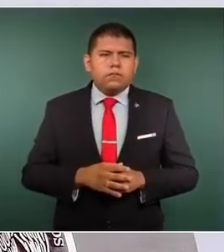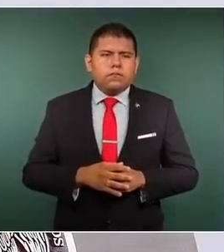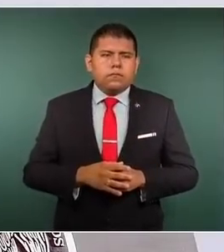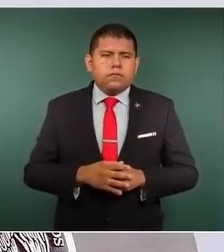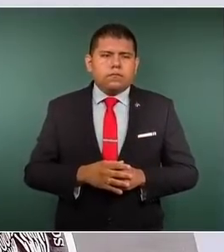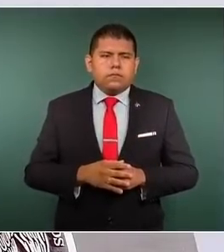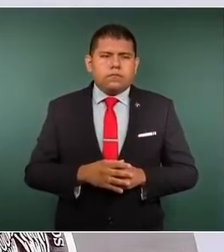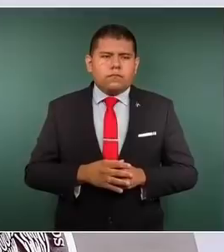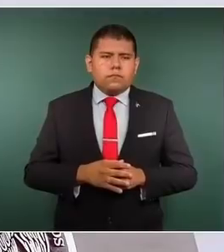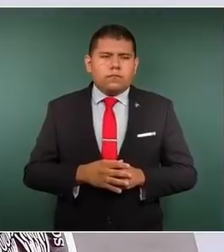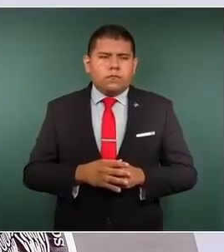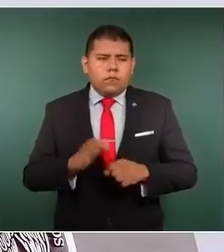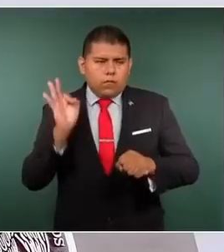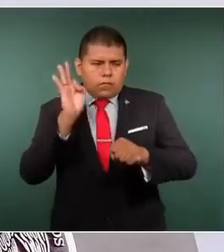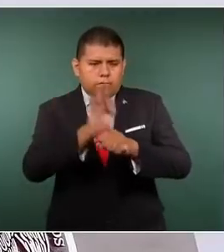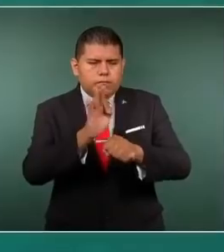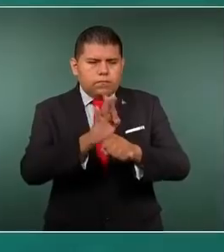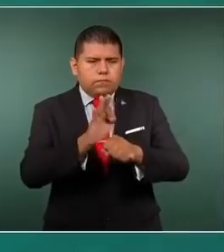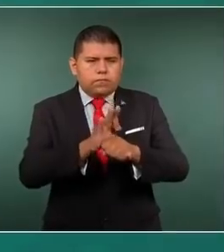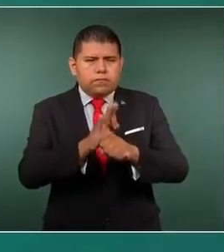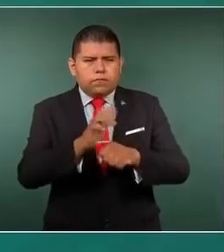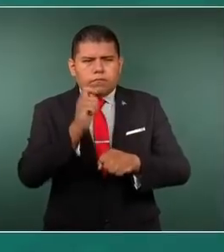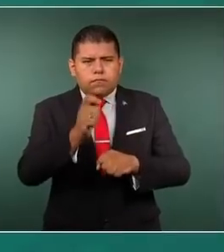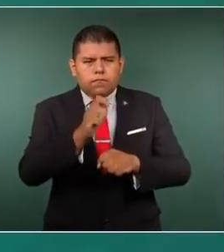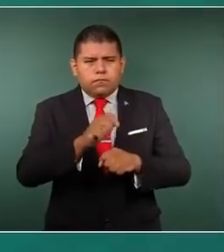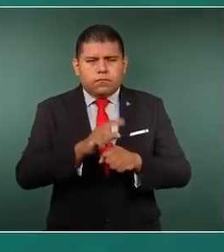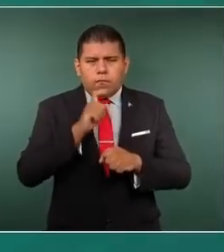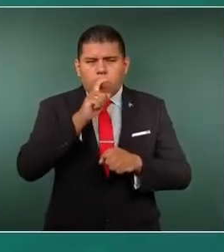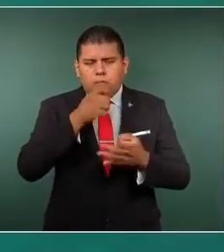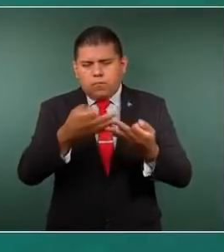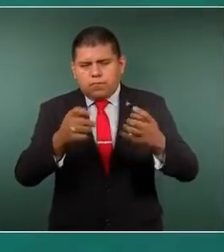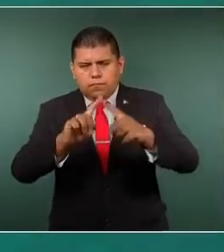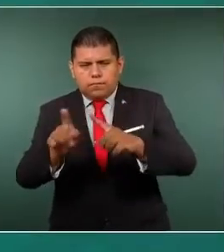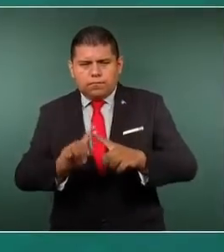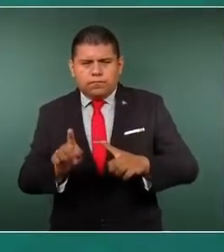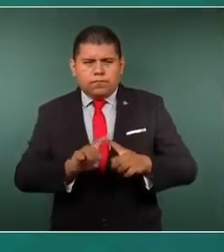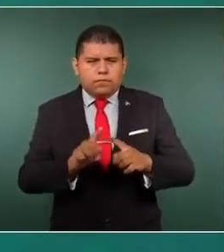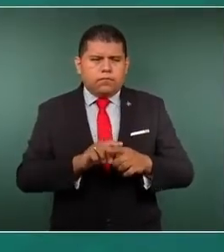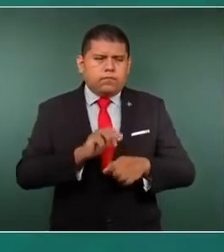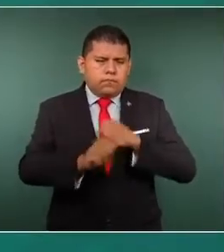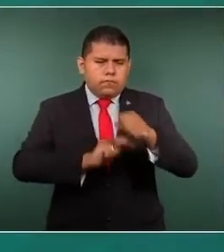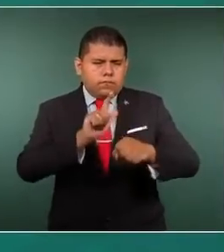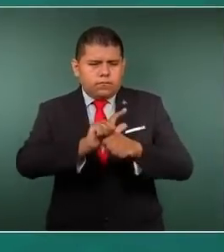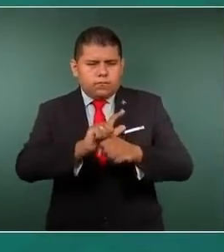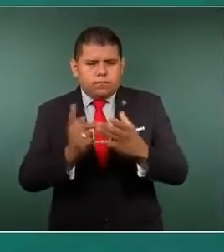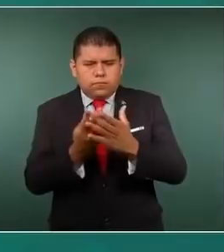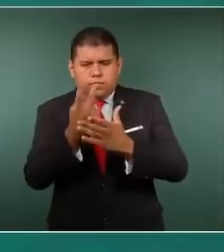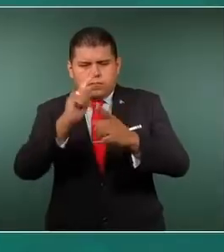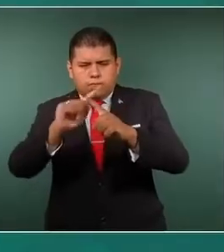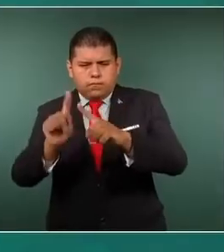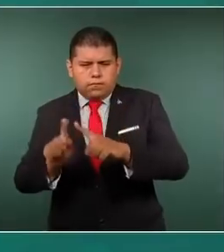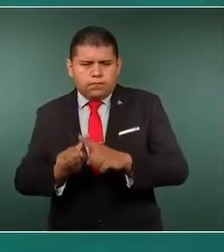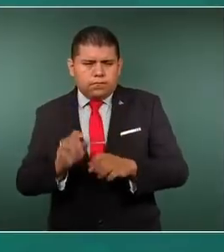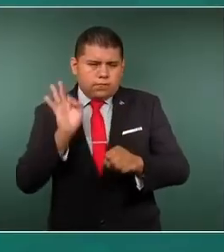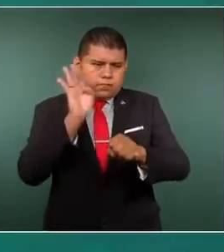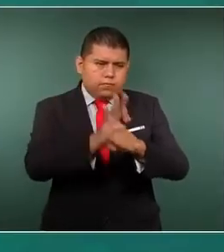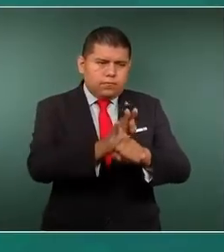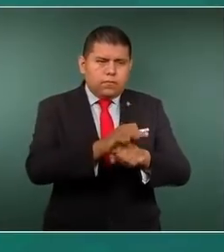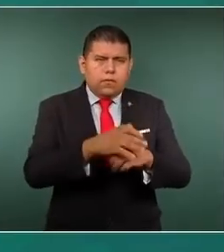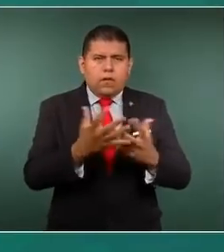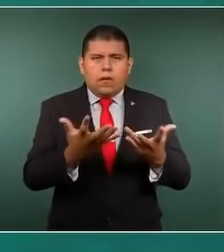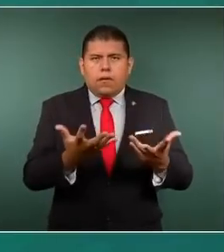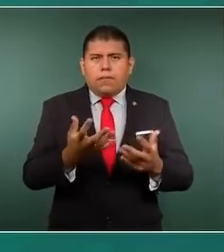la defensa la protección del medio ambiente es algo pendiente que tenemos